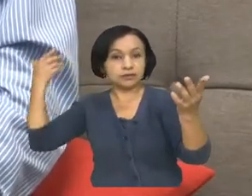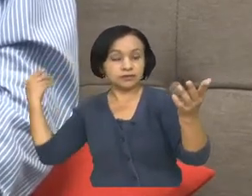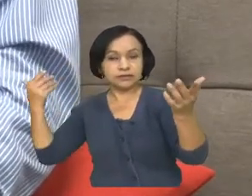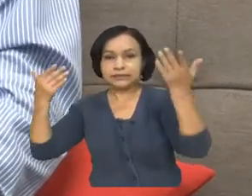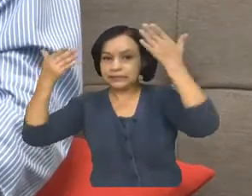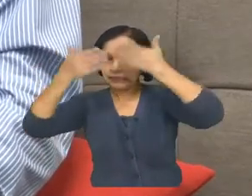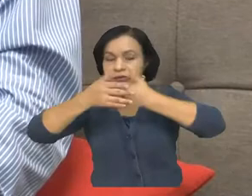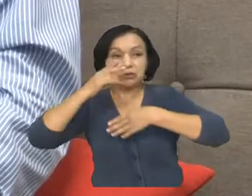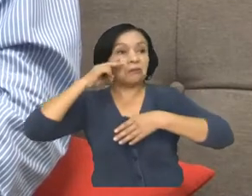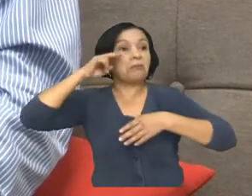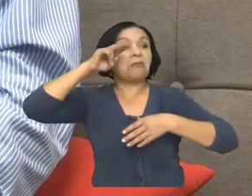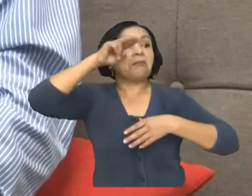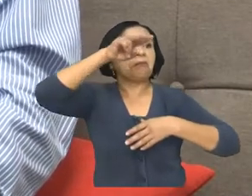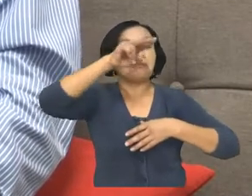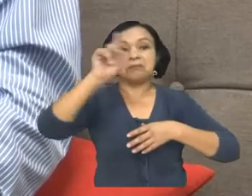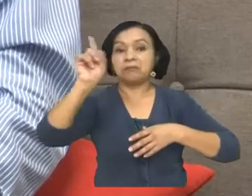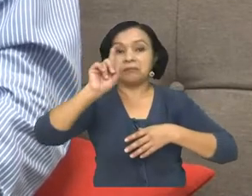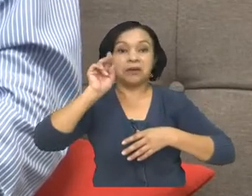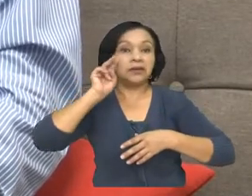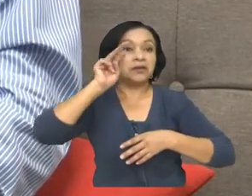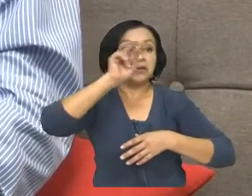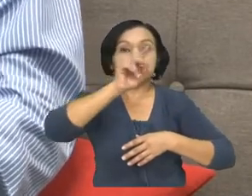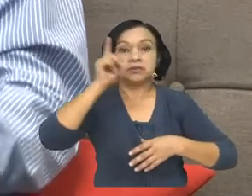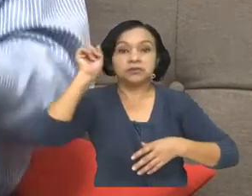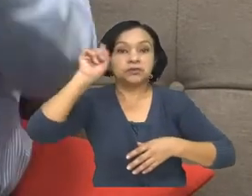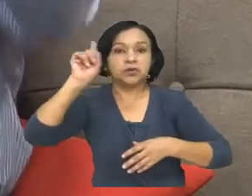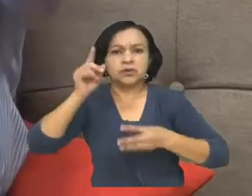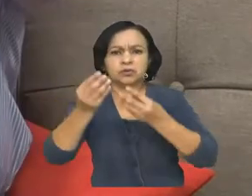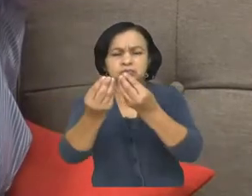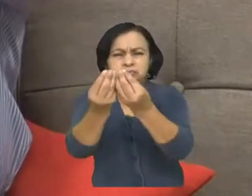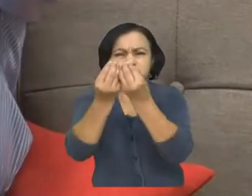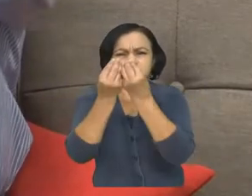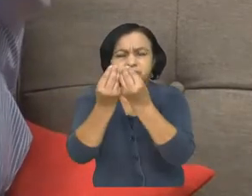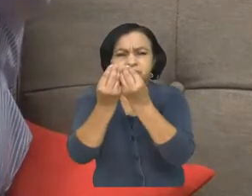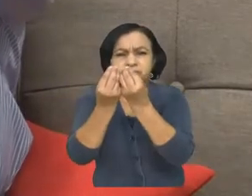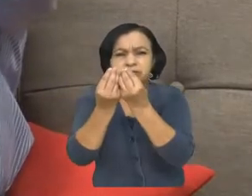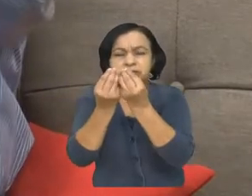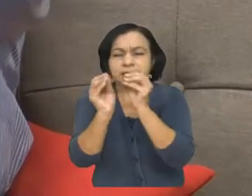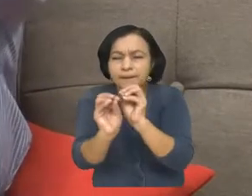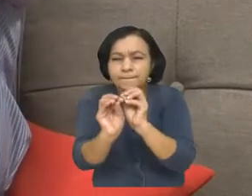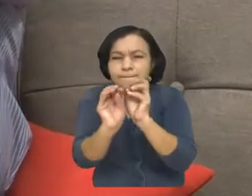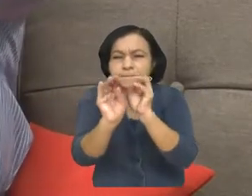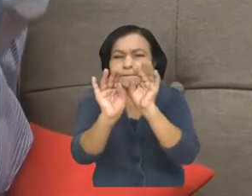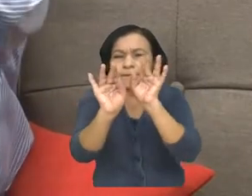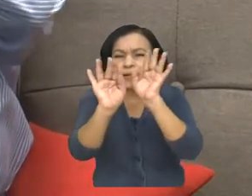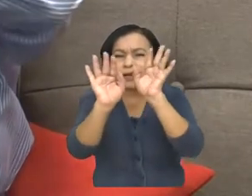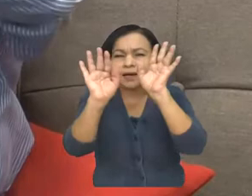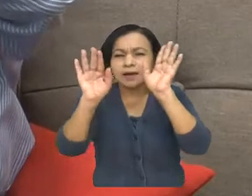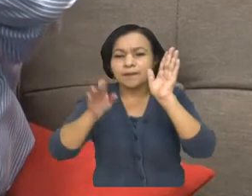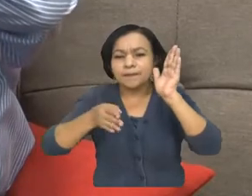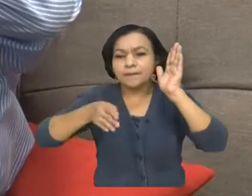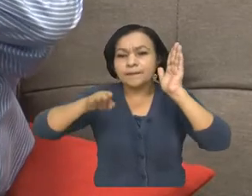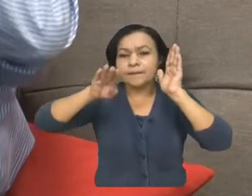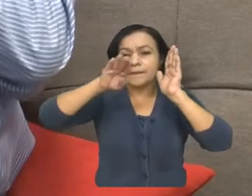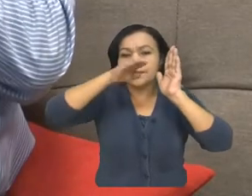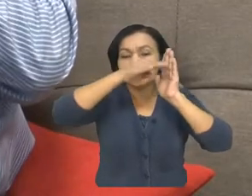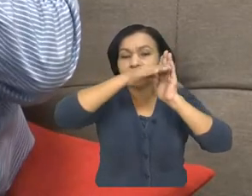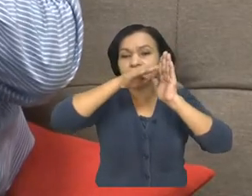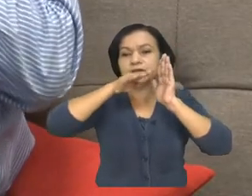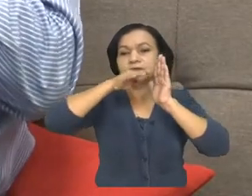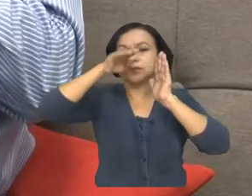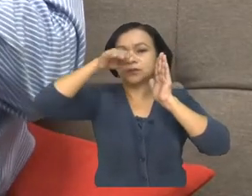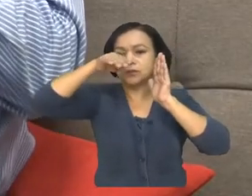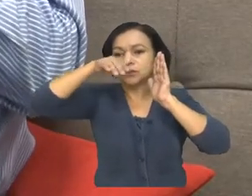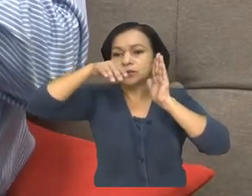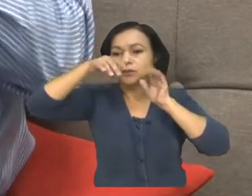Sí. Y hasta el amanecer, que vamos bajando unas montañitas ahí por Piedra Quemada,